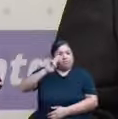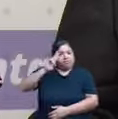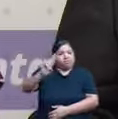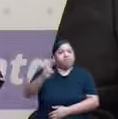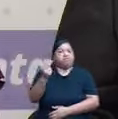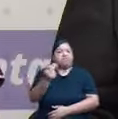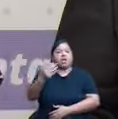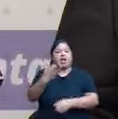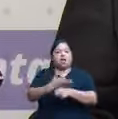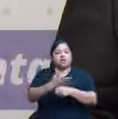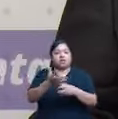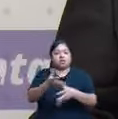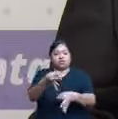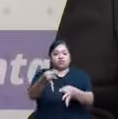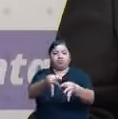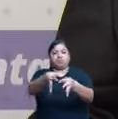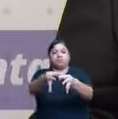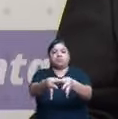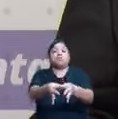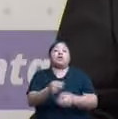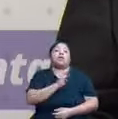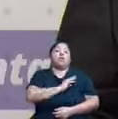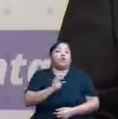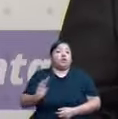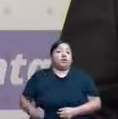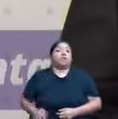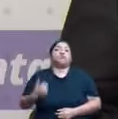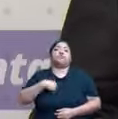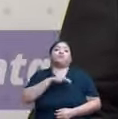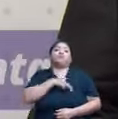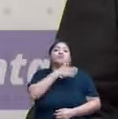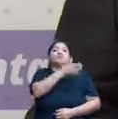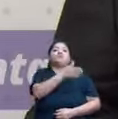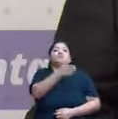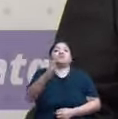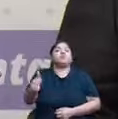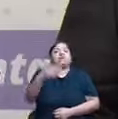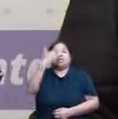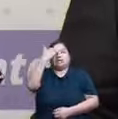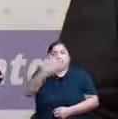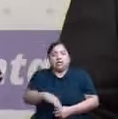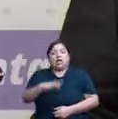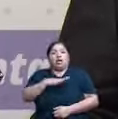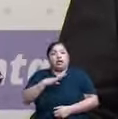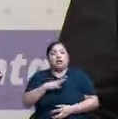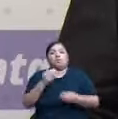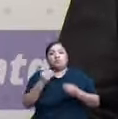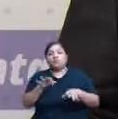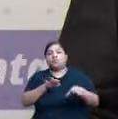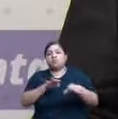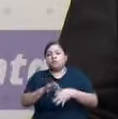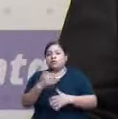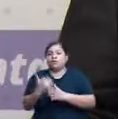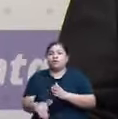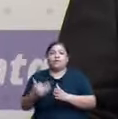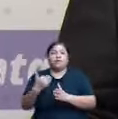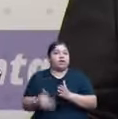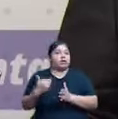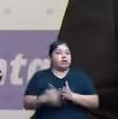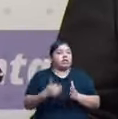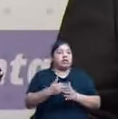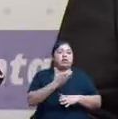correctamente. Hoy, al caminar por todo este municipio, sé que hace falta mucho, mucho trabajo. Y hoy, como presidenta